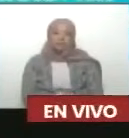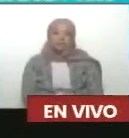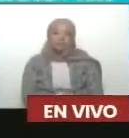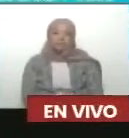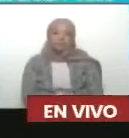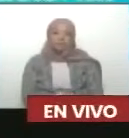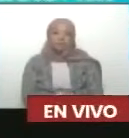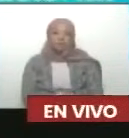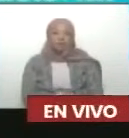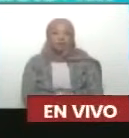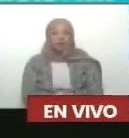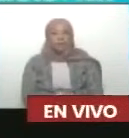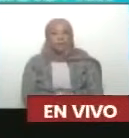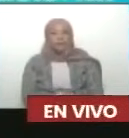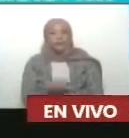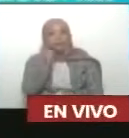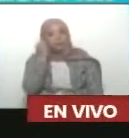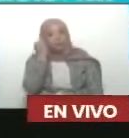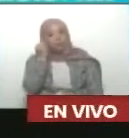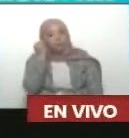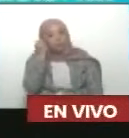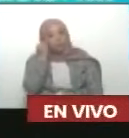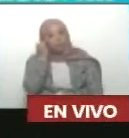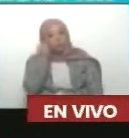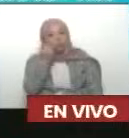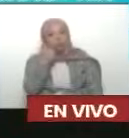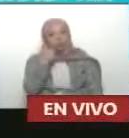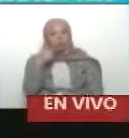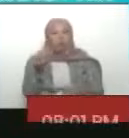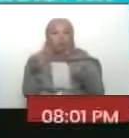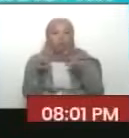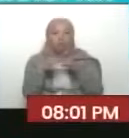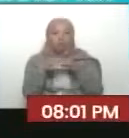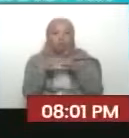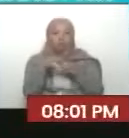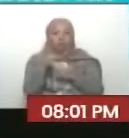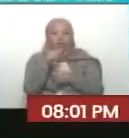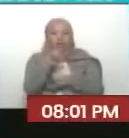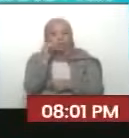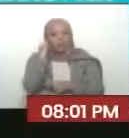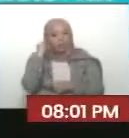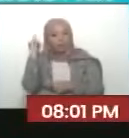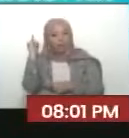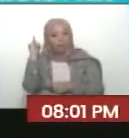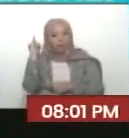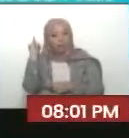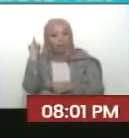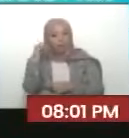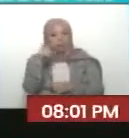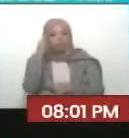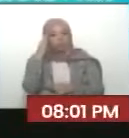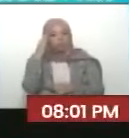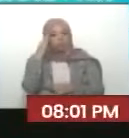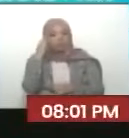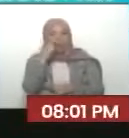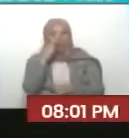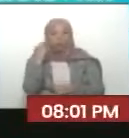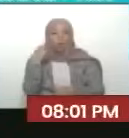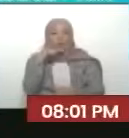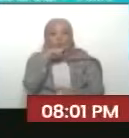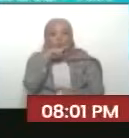Y también lo pensamos. Y yo le dije al equipo, tengo una idea, se lo dije desde octubre.